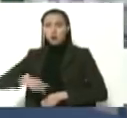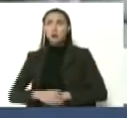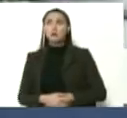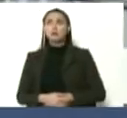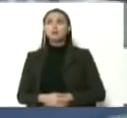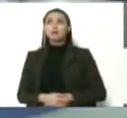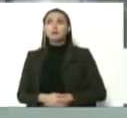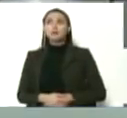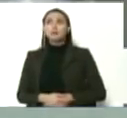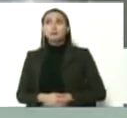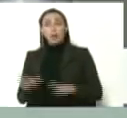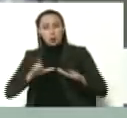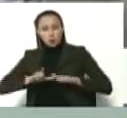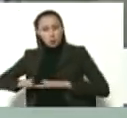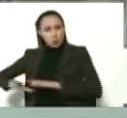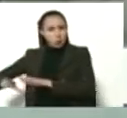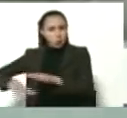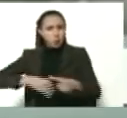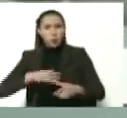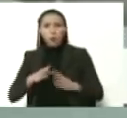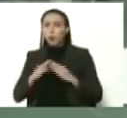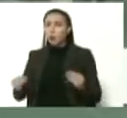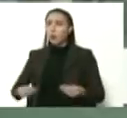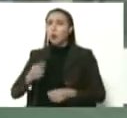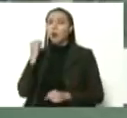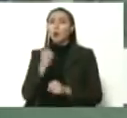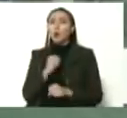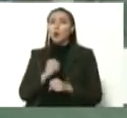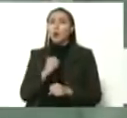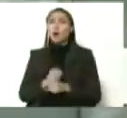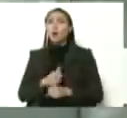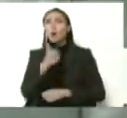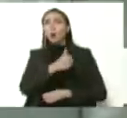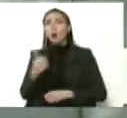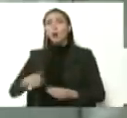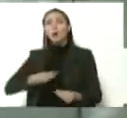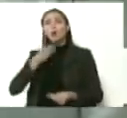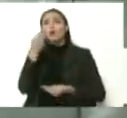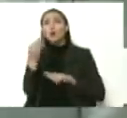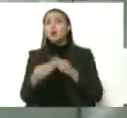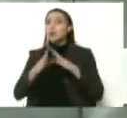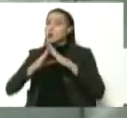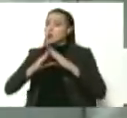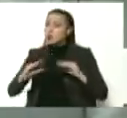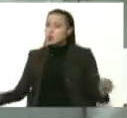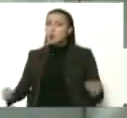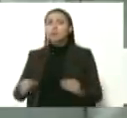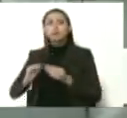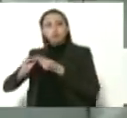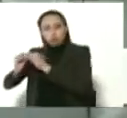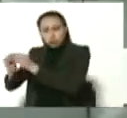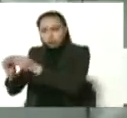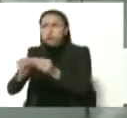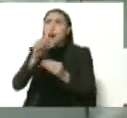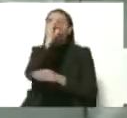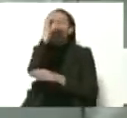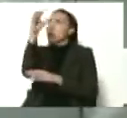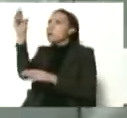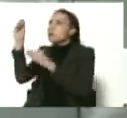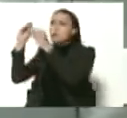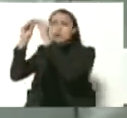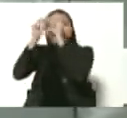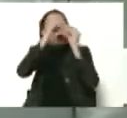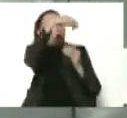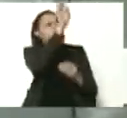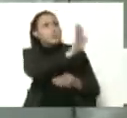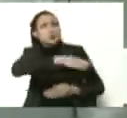en estos espacios donde están todos nuestros trabajadores haciendo hoy todas las refacciones, iluminación,